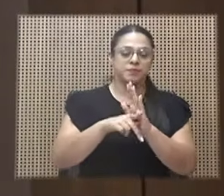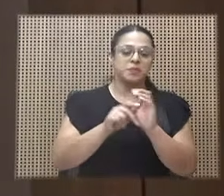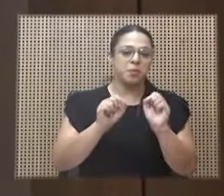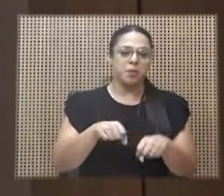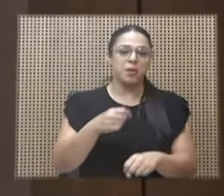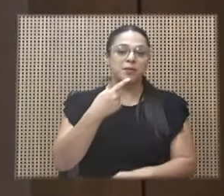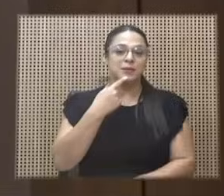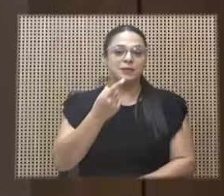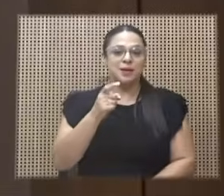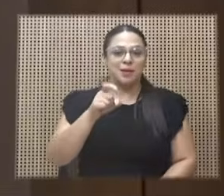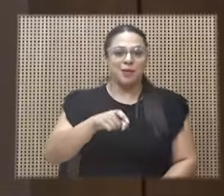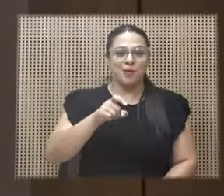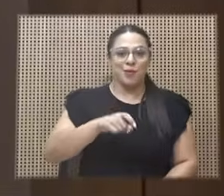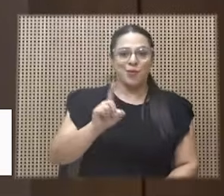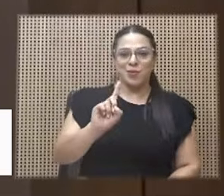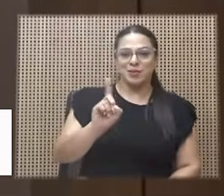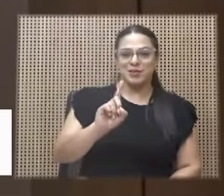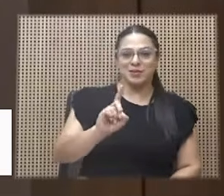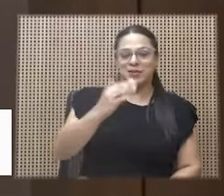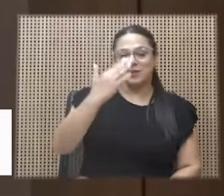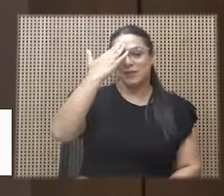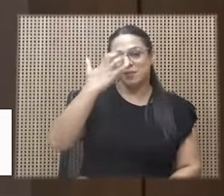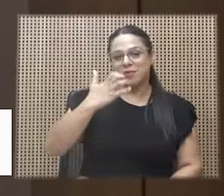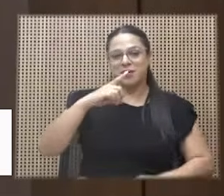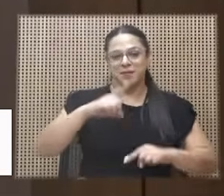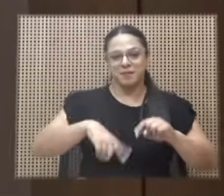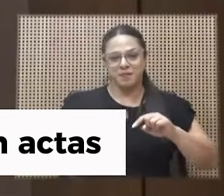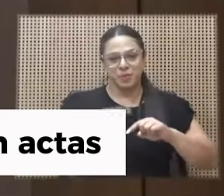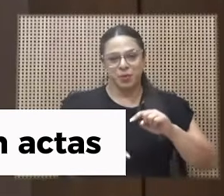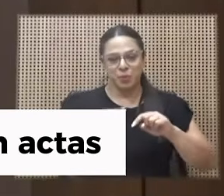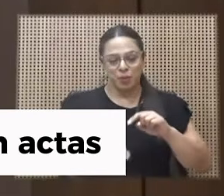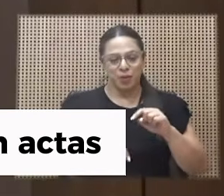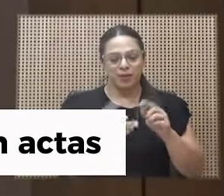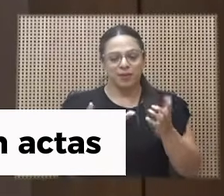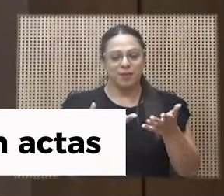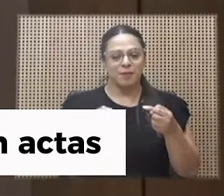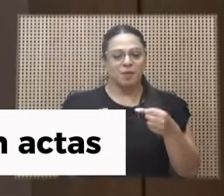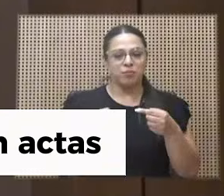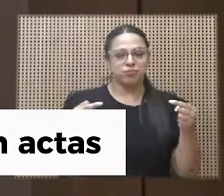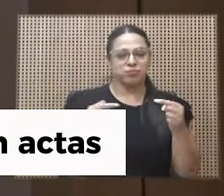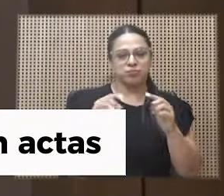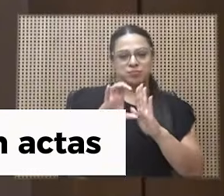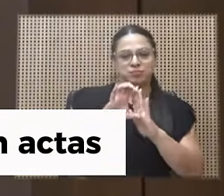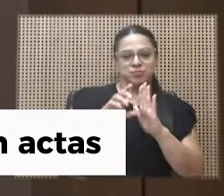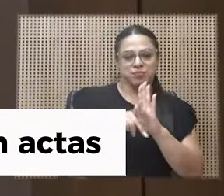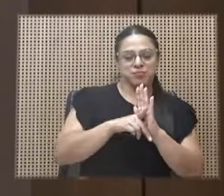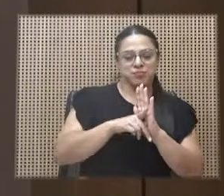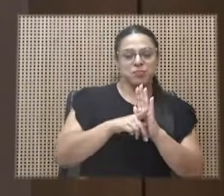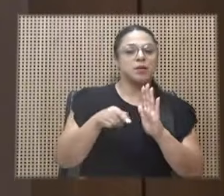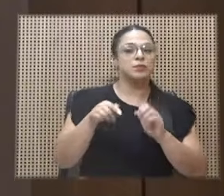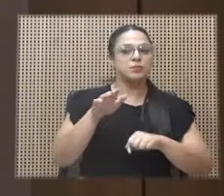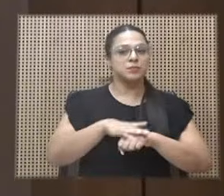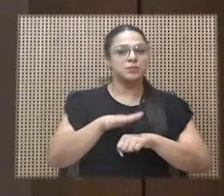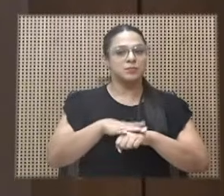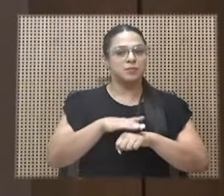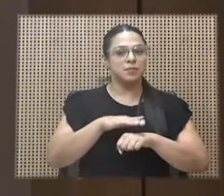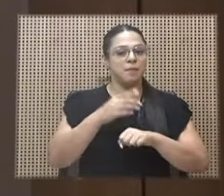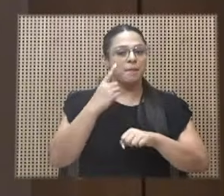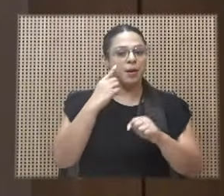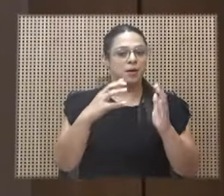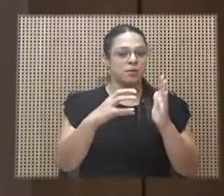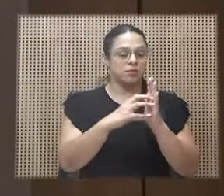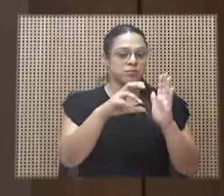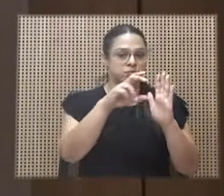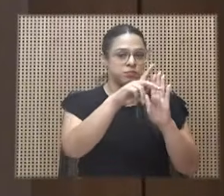innecesario, porque no puede ir en contra de la Constitución, pero eso me permite, para que consten actas, que este